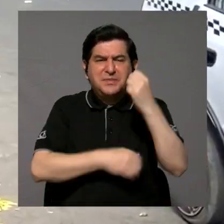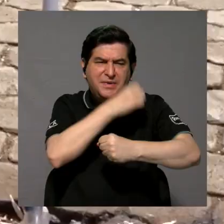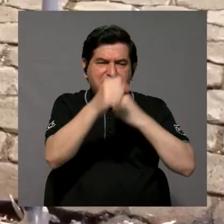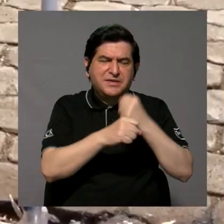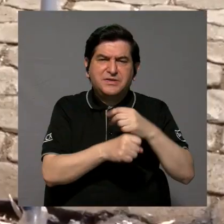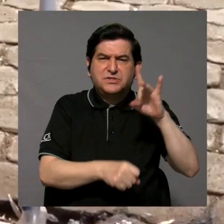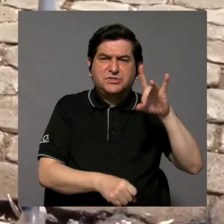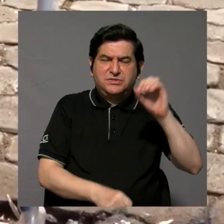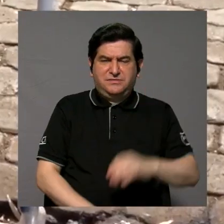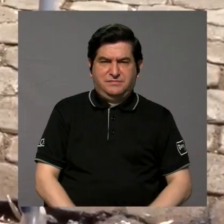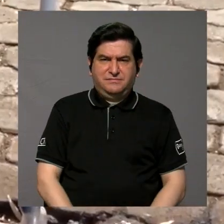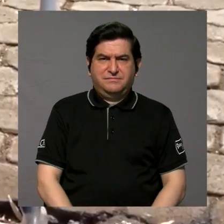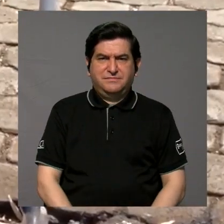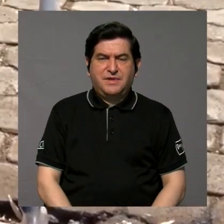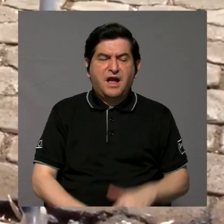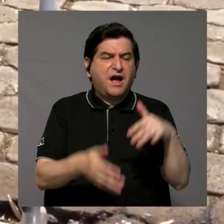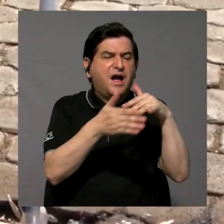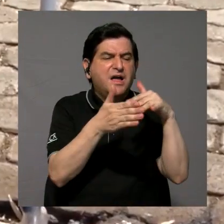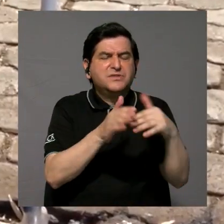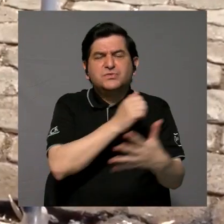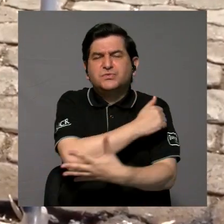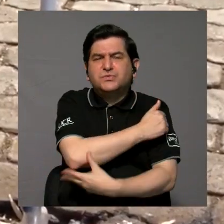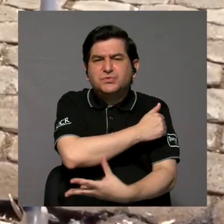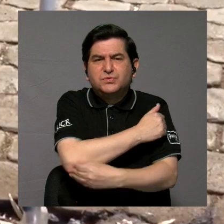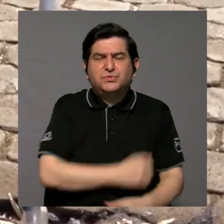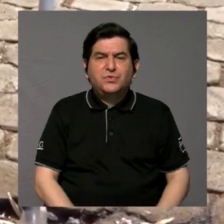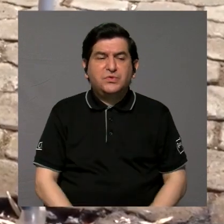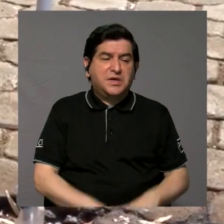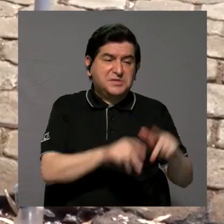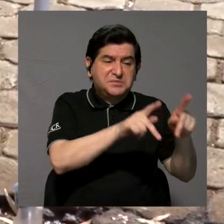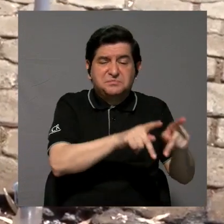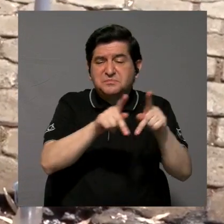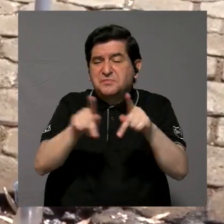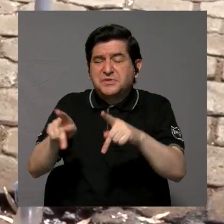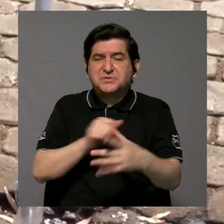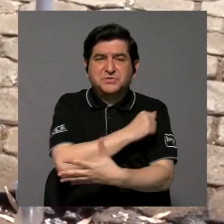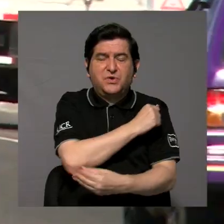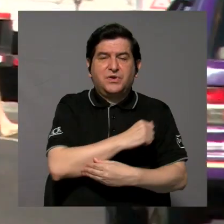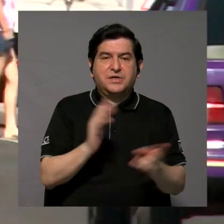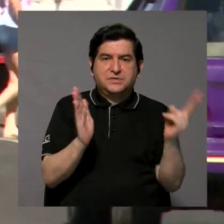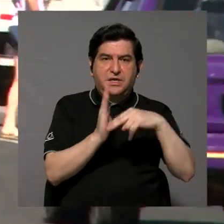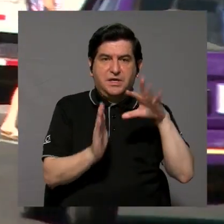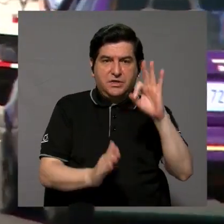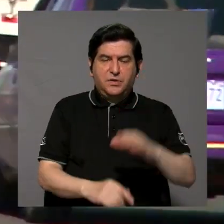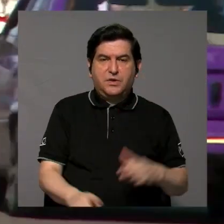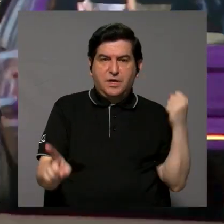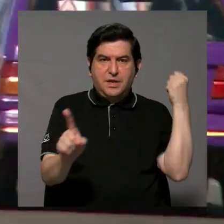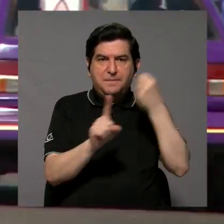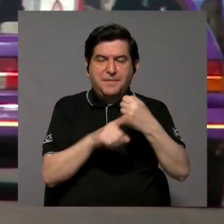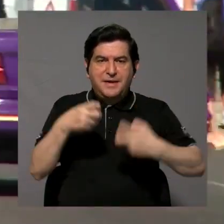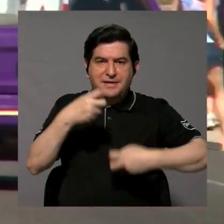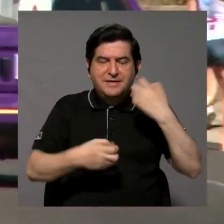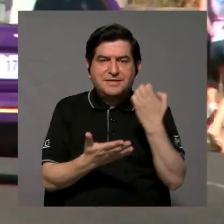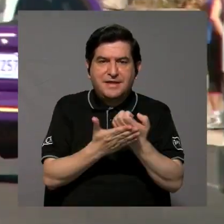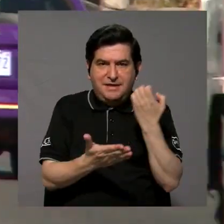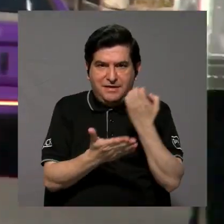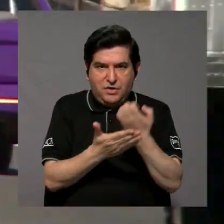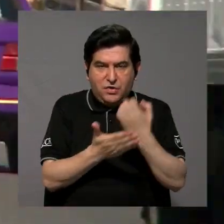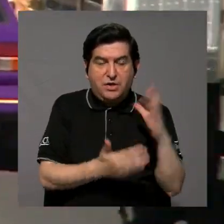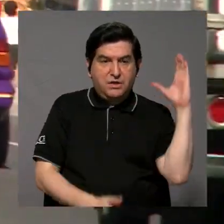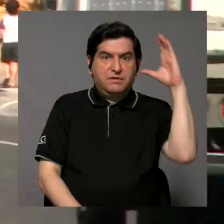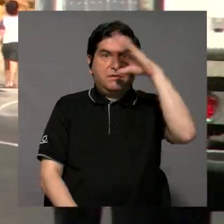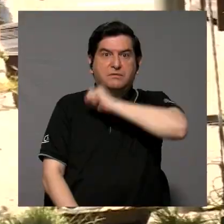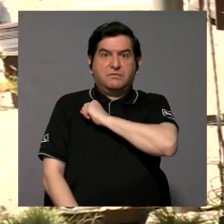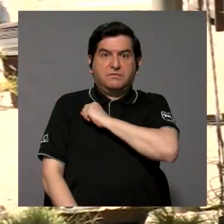años 80 era estudios sobre pobreza, estudios sobre las personas pobres. Llega el 2009, impacta la crisis económica y nos